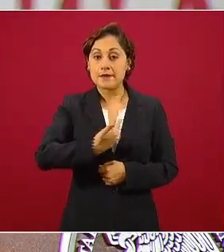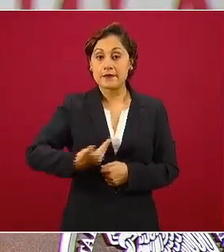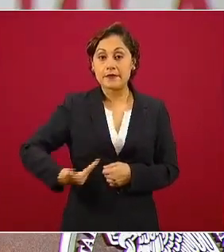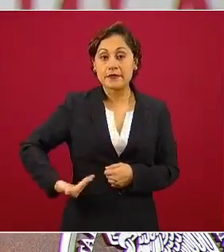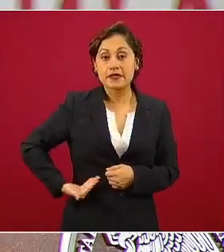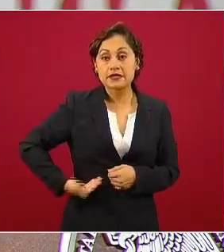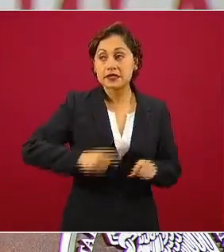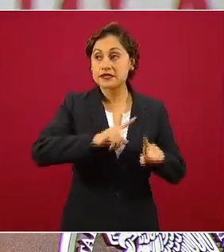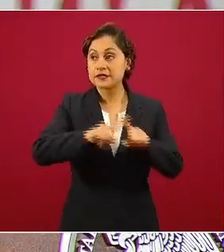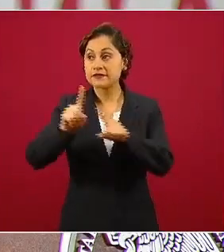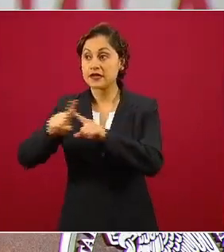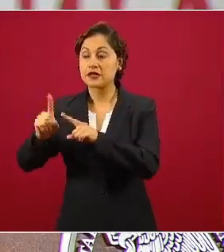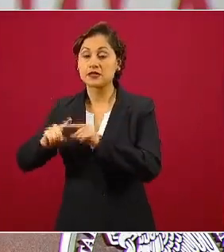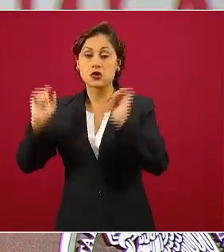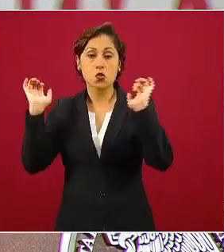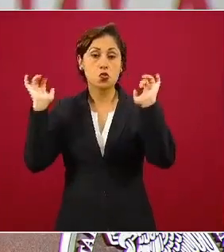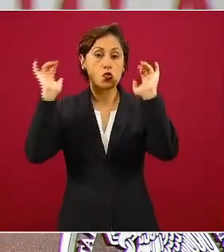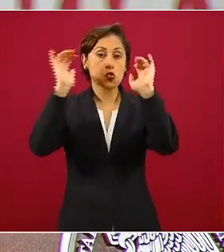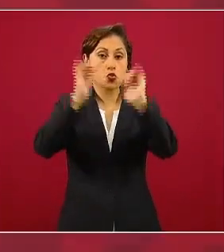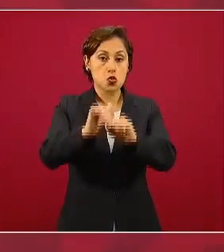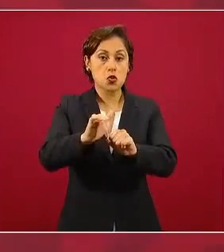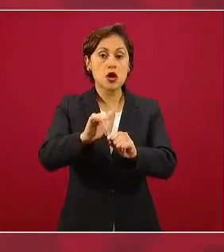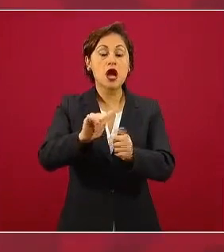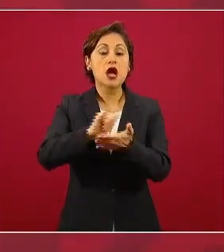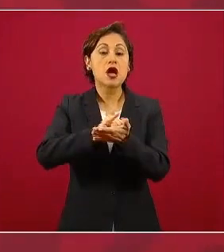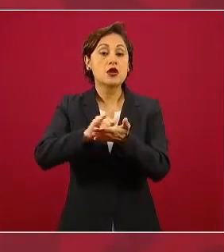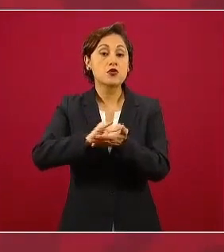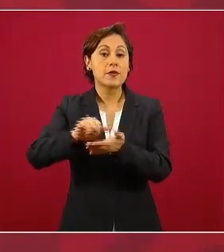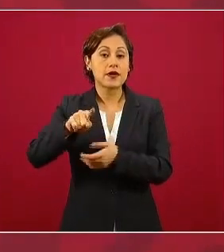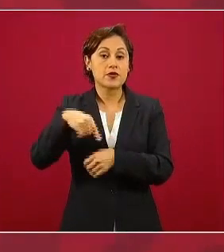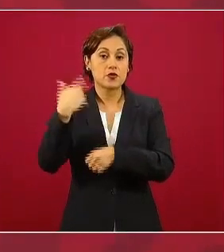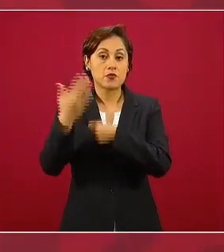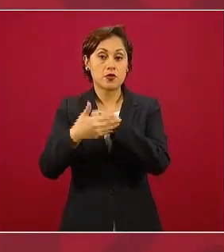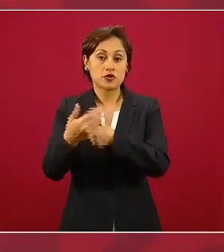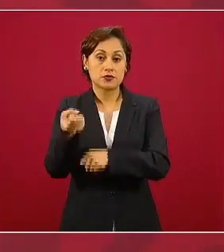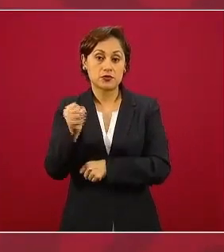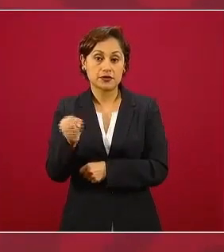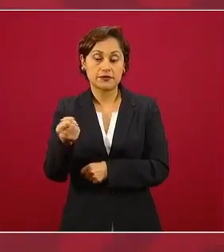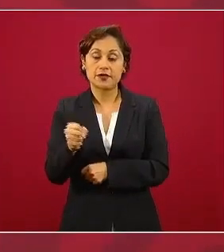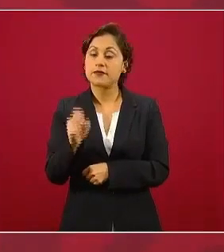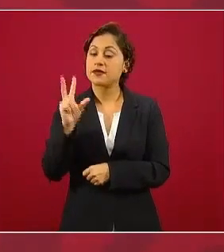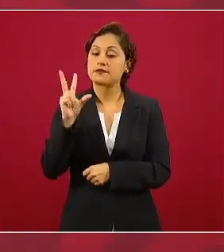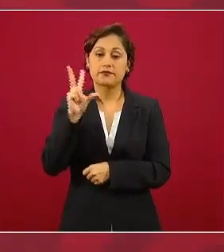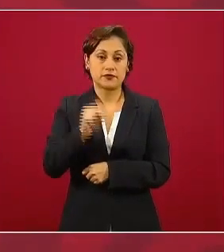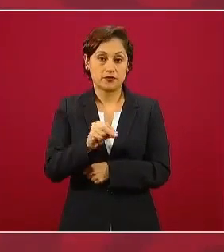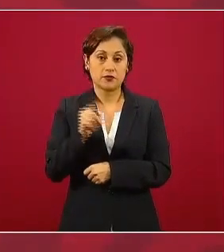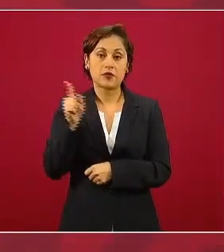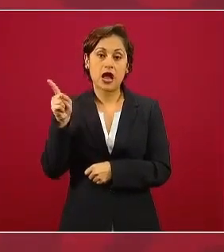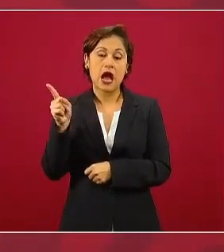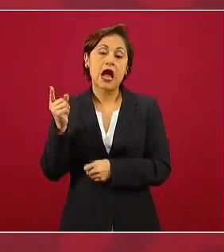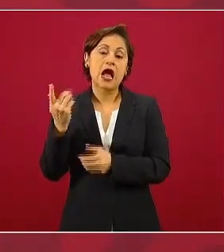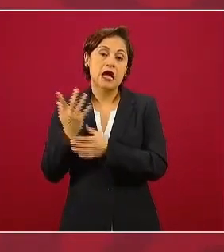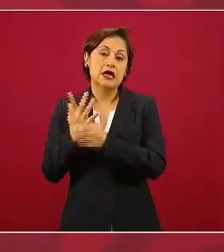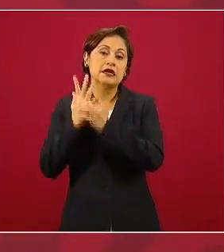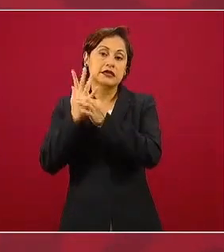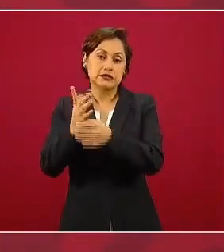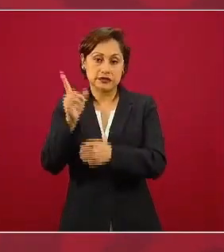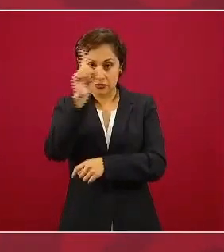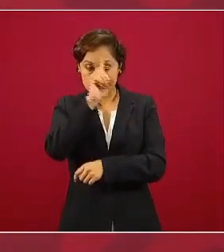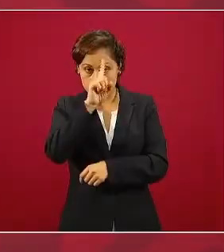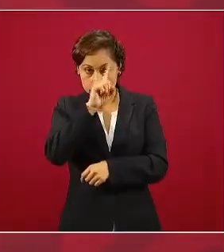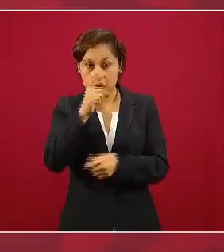en Nueva York en septiembre. Van a suspender, es posible,